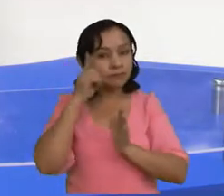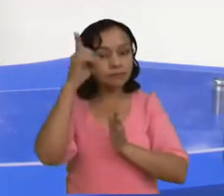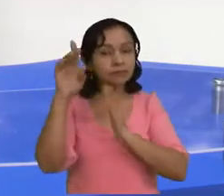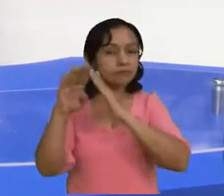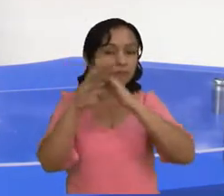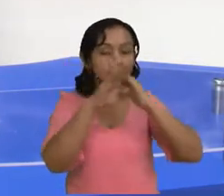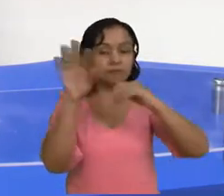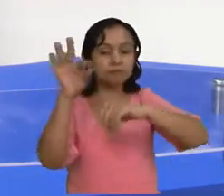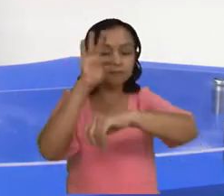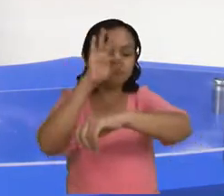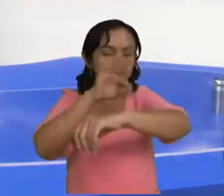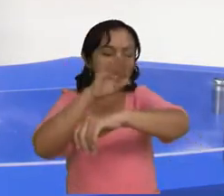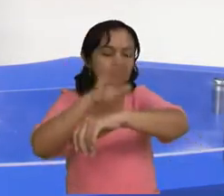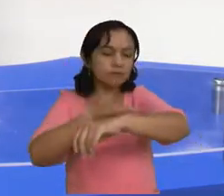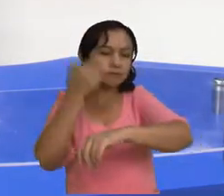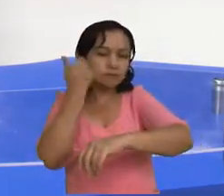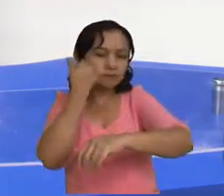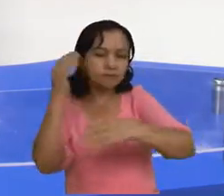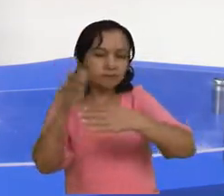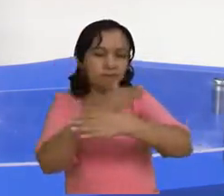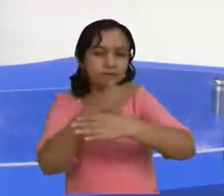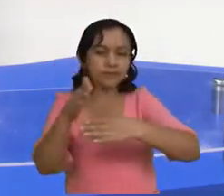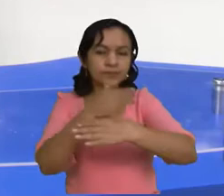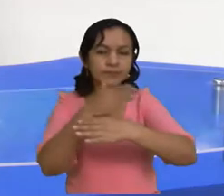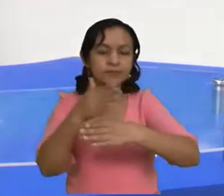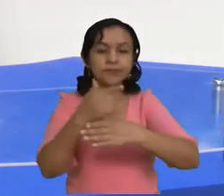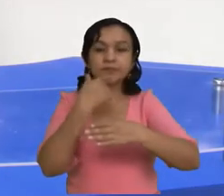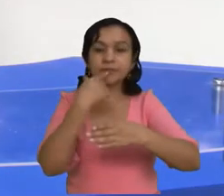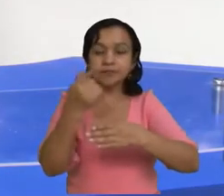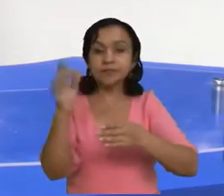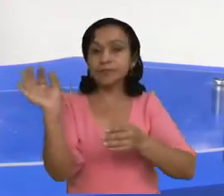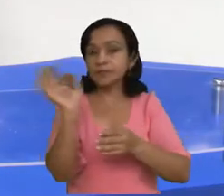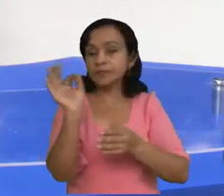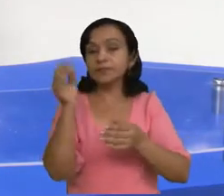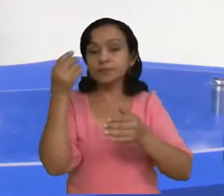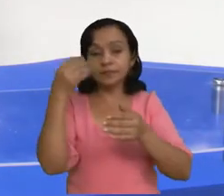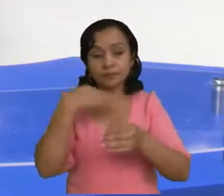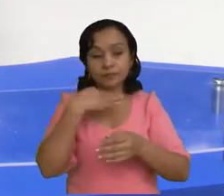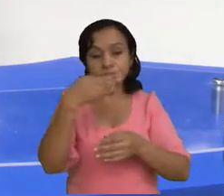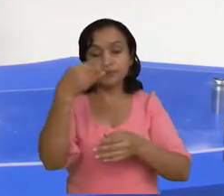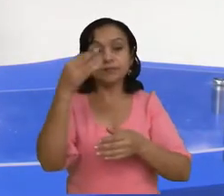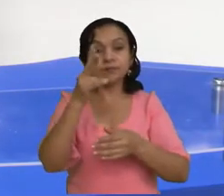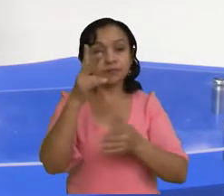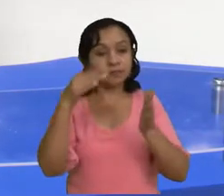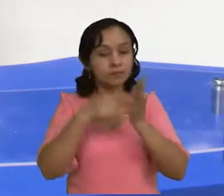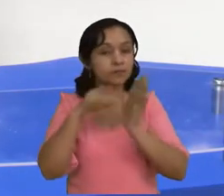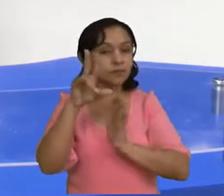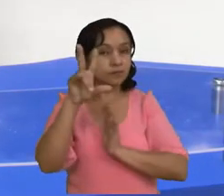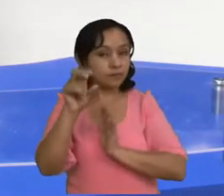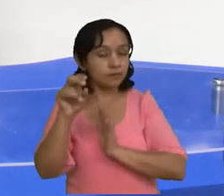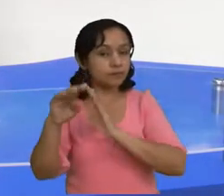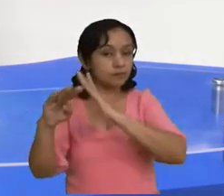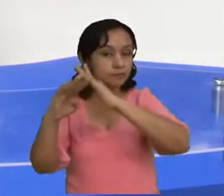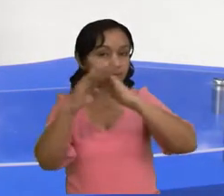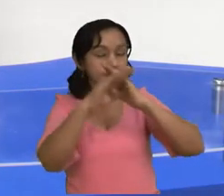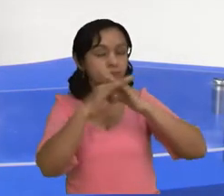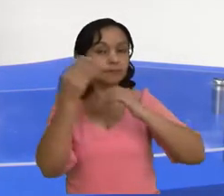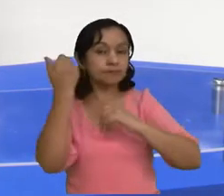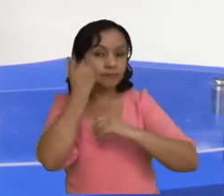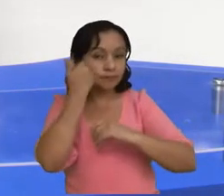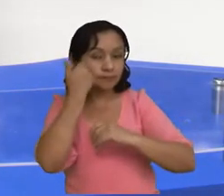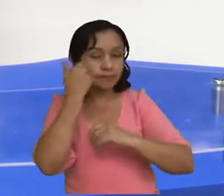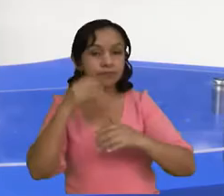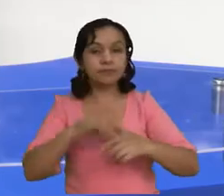contra el dengue, Zika y chikungunya y plantear de esta manera los retos del año 2020 en la lucha